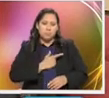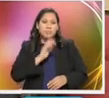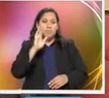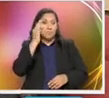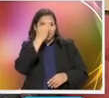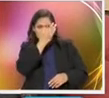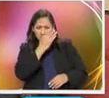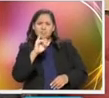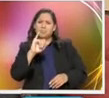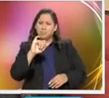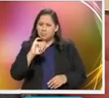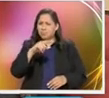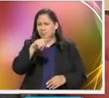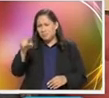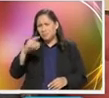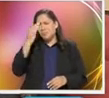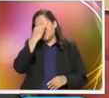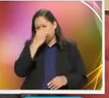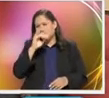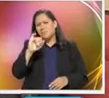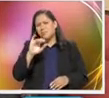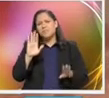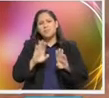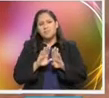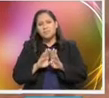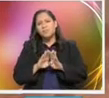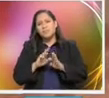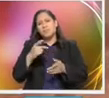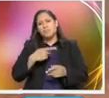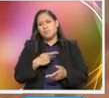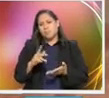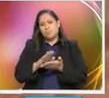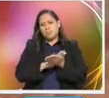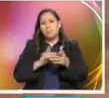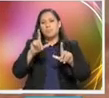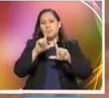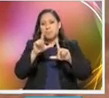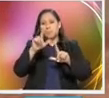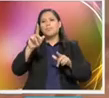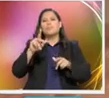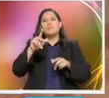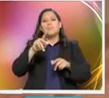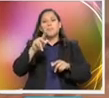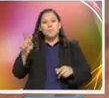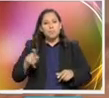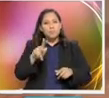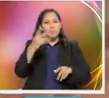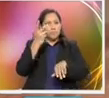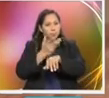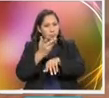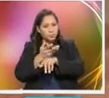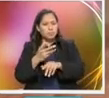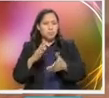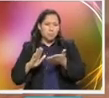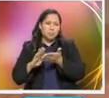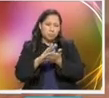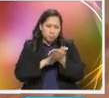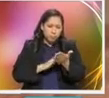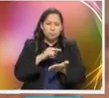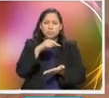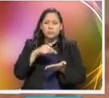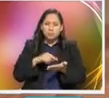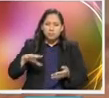estudio. Sí. Pues no, eran chavos de Liverpool de clase baja. Liverpool es un puerto, una ciudad bastante... pues con